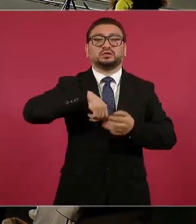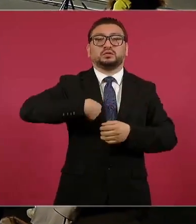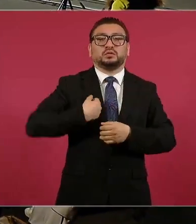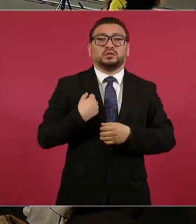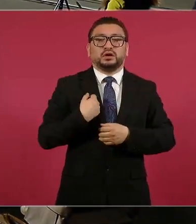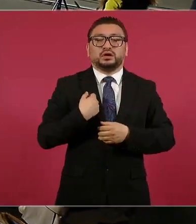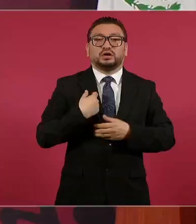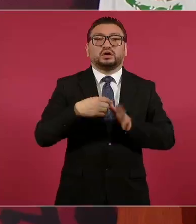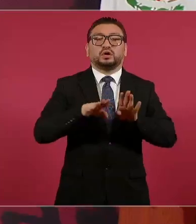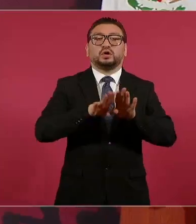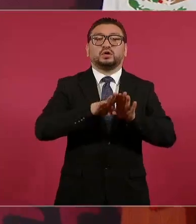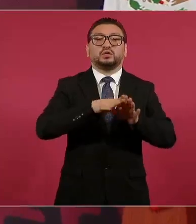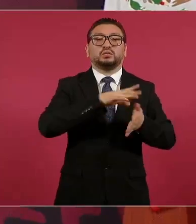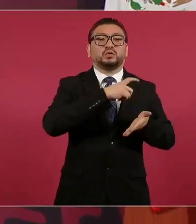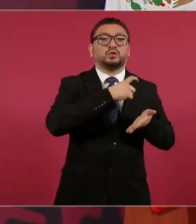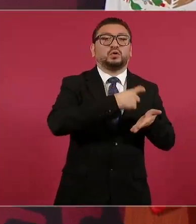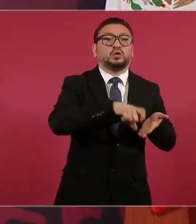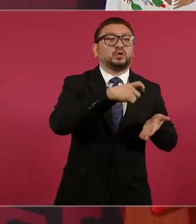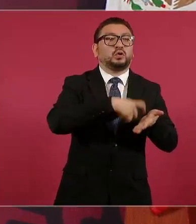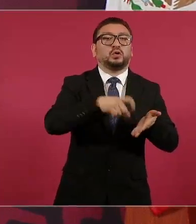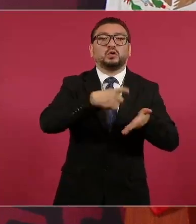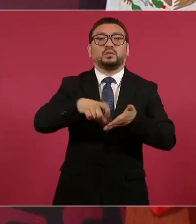comprar y distribuir fentanilo.